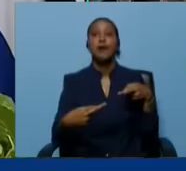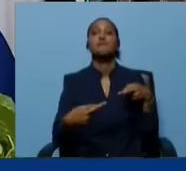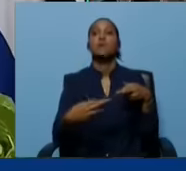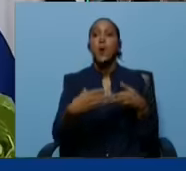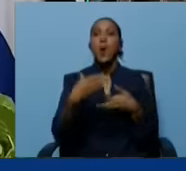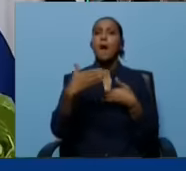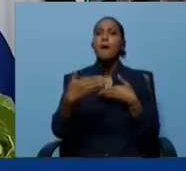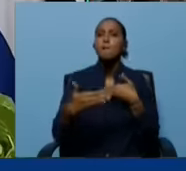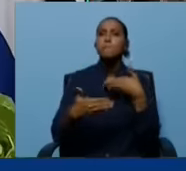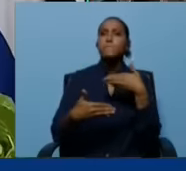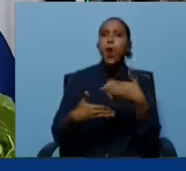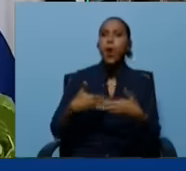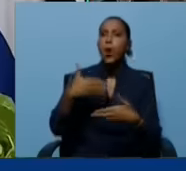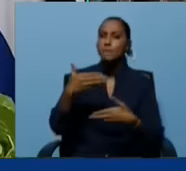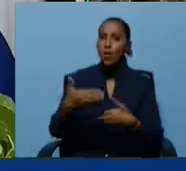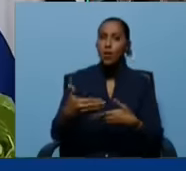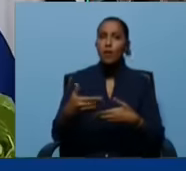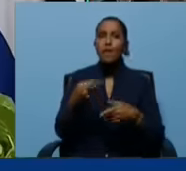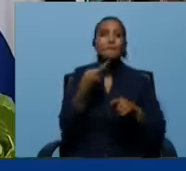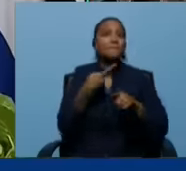institucionalizando el fascismo,